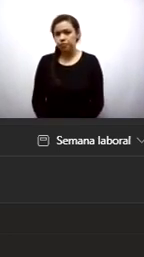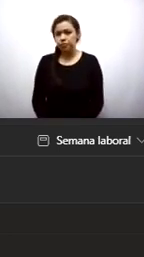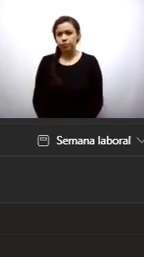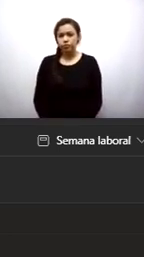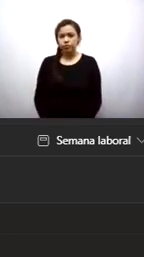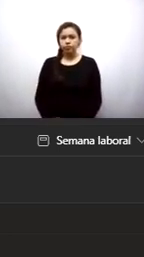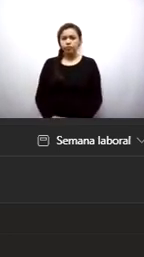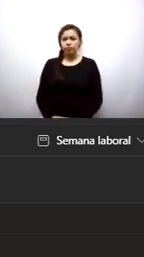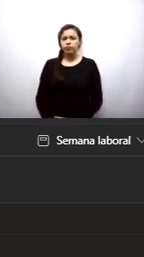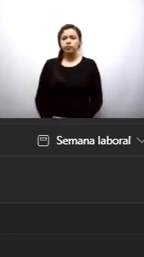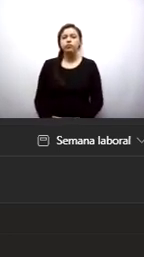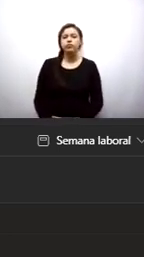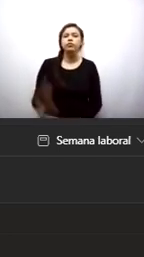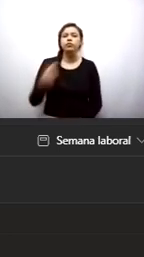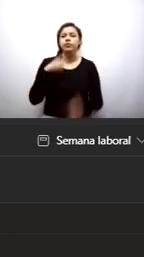Ahorita se los escribo.